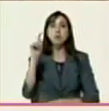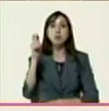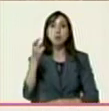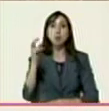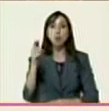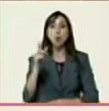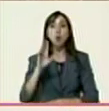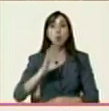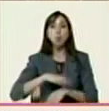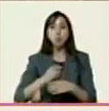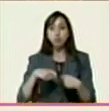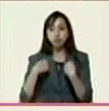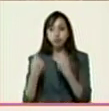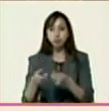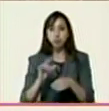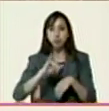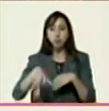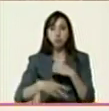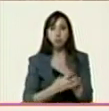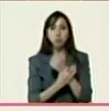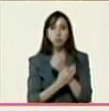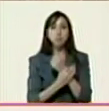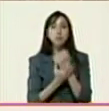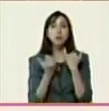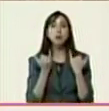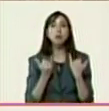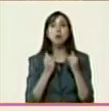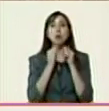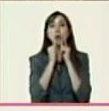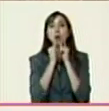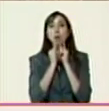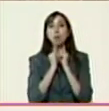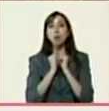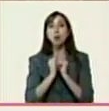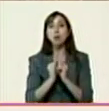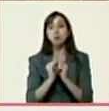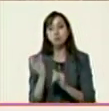Es la información que podemos aportar a esta hora y que por supuesto será ampliada en las próximas emisiones de La Noticia. Adelante.